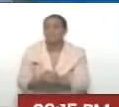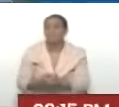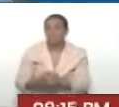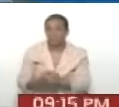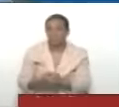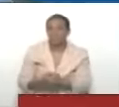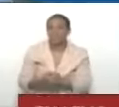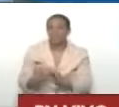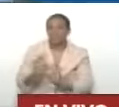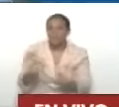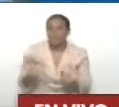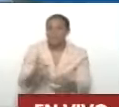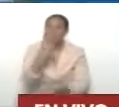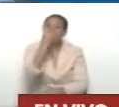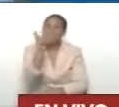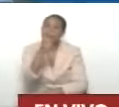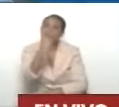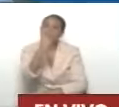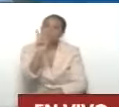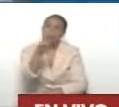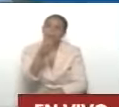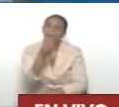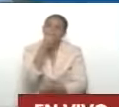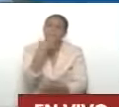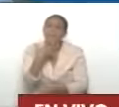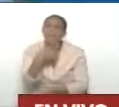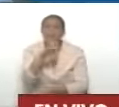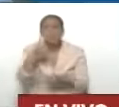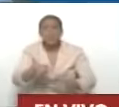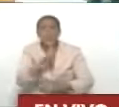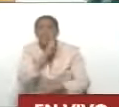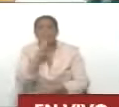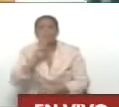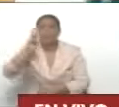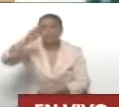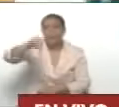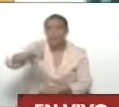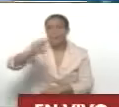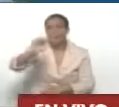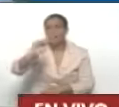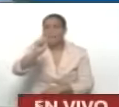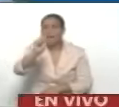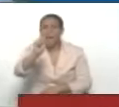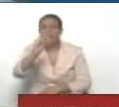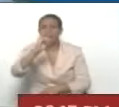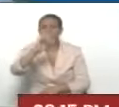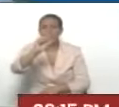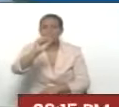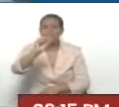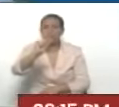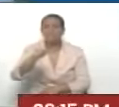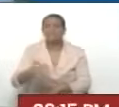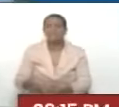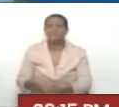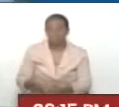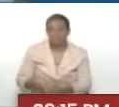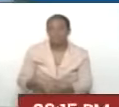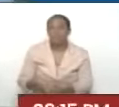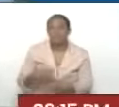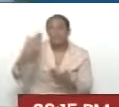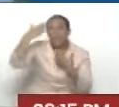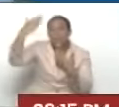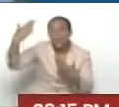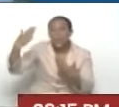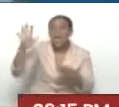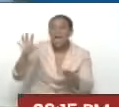Sí, va bueno, para primer grado. Va para adelante, qué belleza. ¿Cómo se llama tu hijo? Matías Pérez. Matías, ese nombre es muy bello. Matías, si